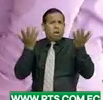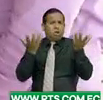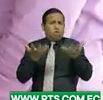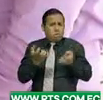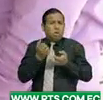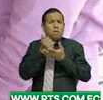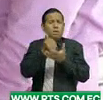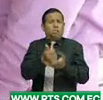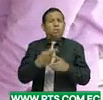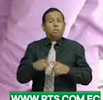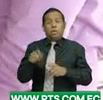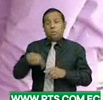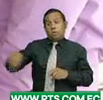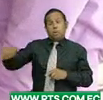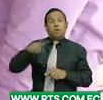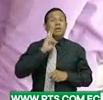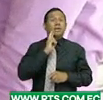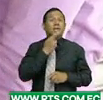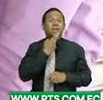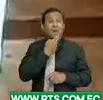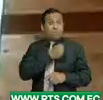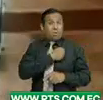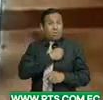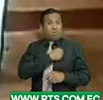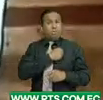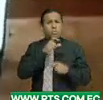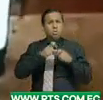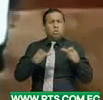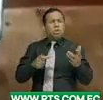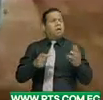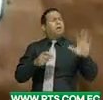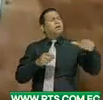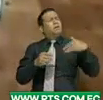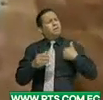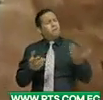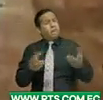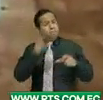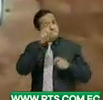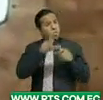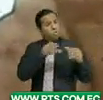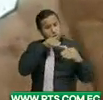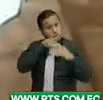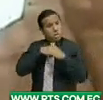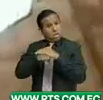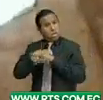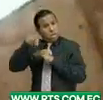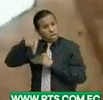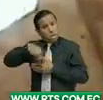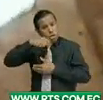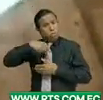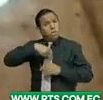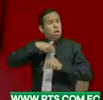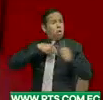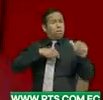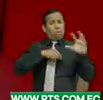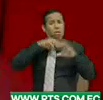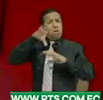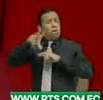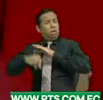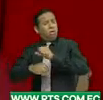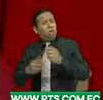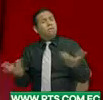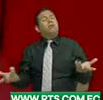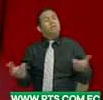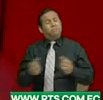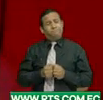Los propietarios de los negocios manifiestan que cuando sus clientes son asaltados mientras son atendidos, por lo